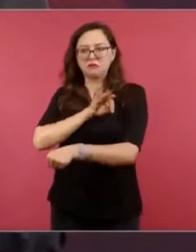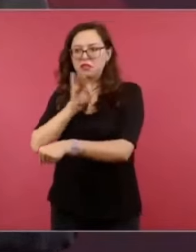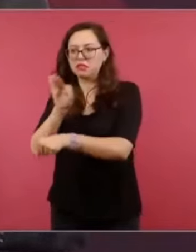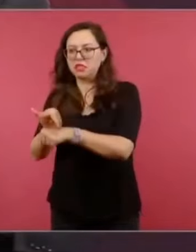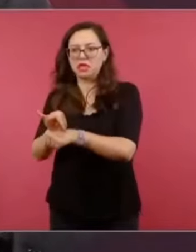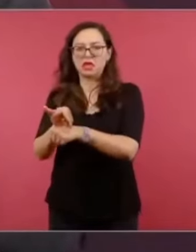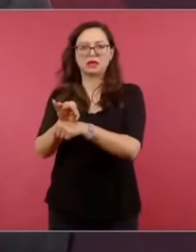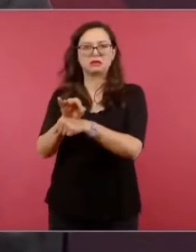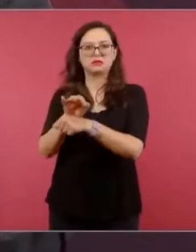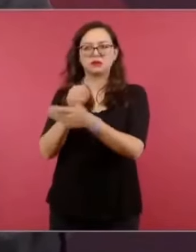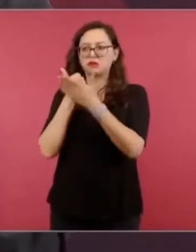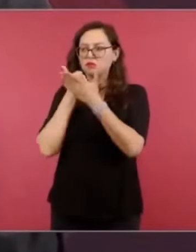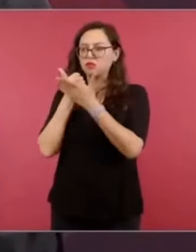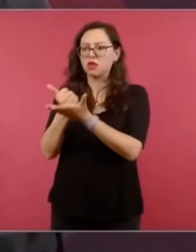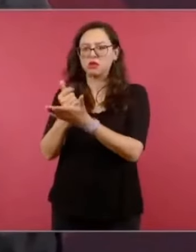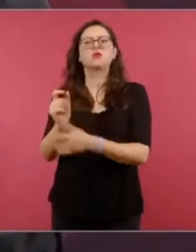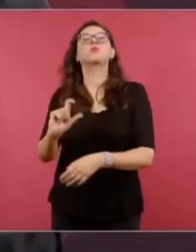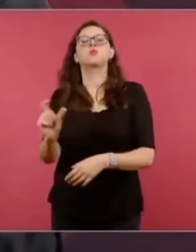nunca.